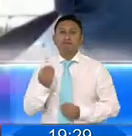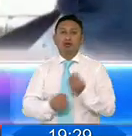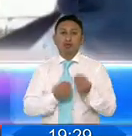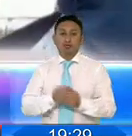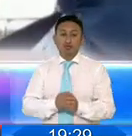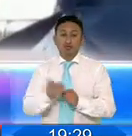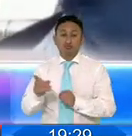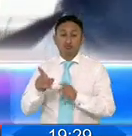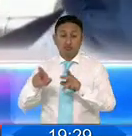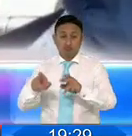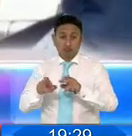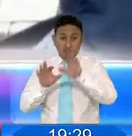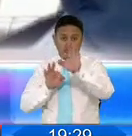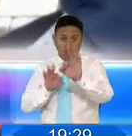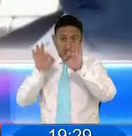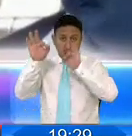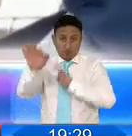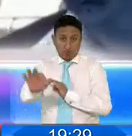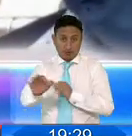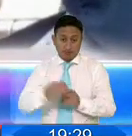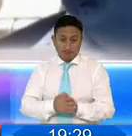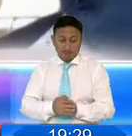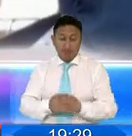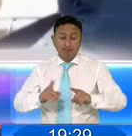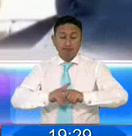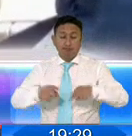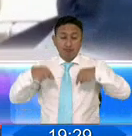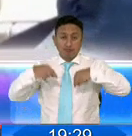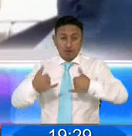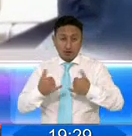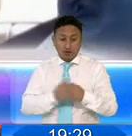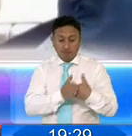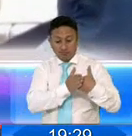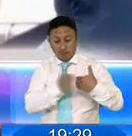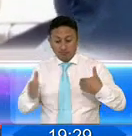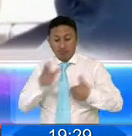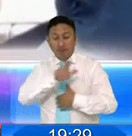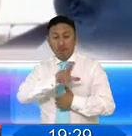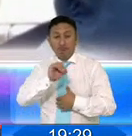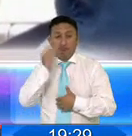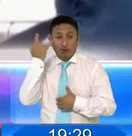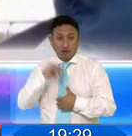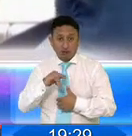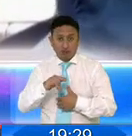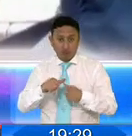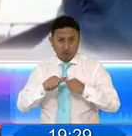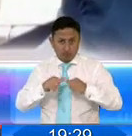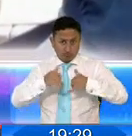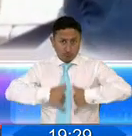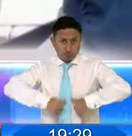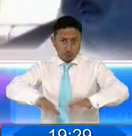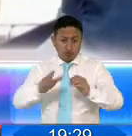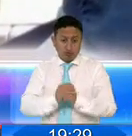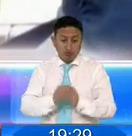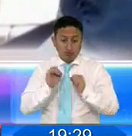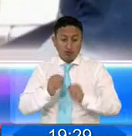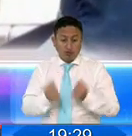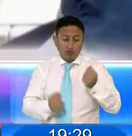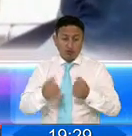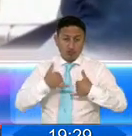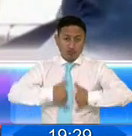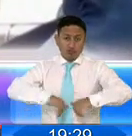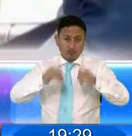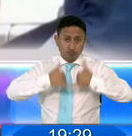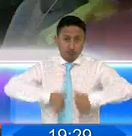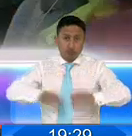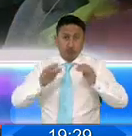esos salvoconductos. Mientras tanto, esos salvoconductos tendrán 30 días de vigencia y podrán seguir utilizando los que